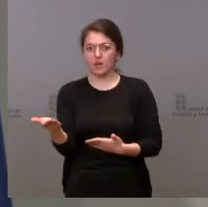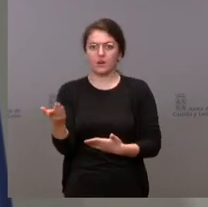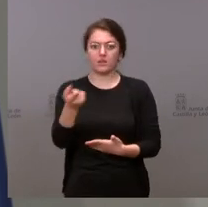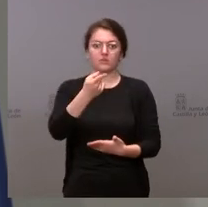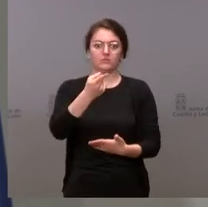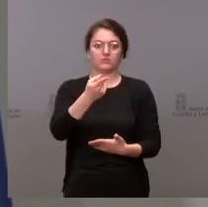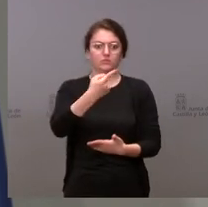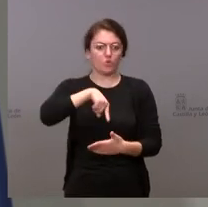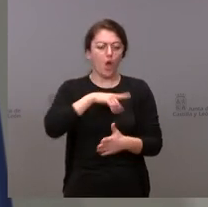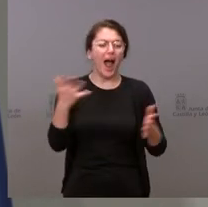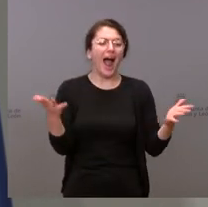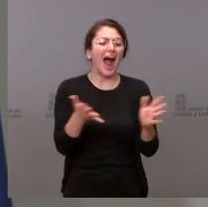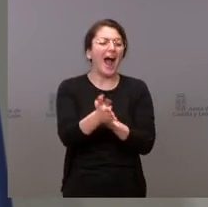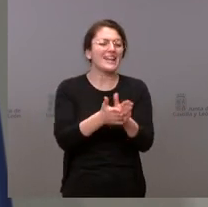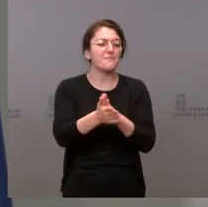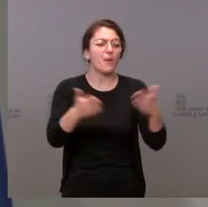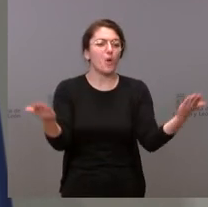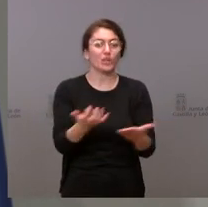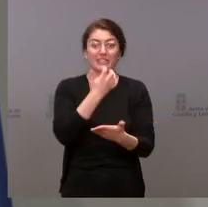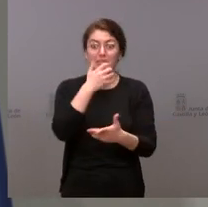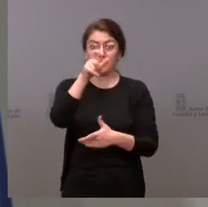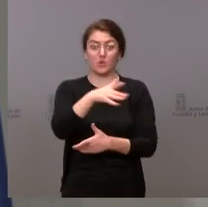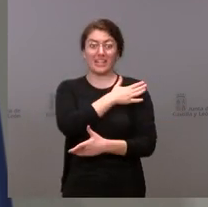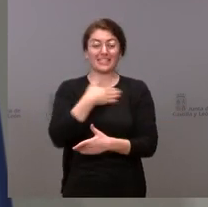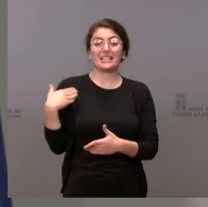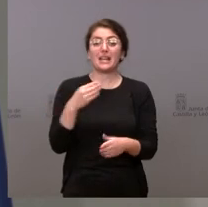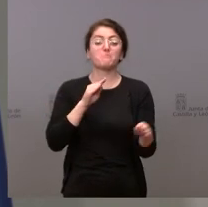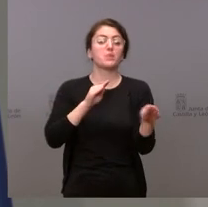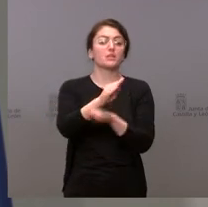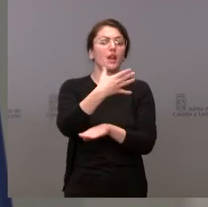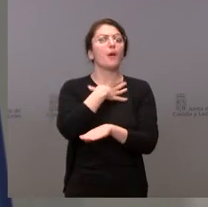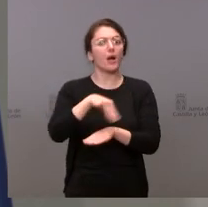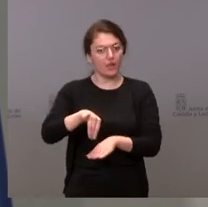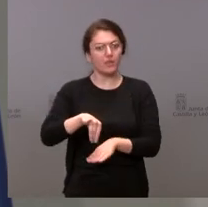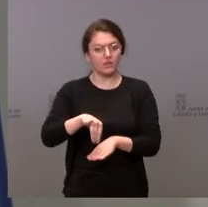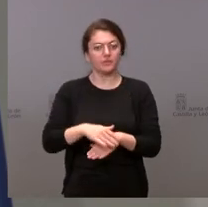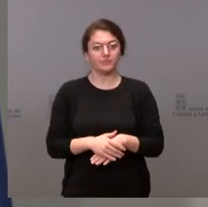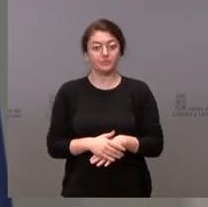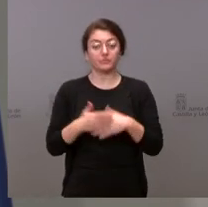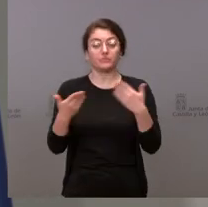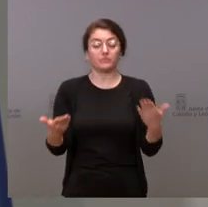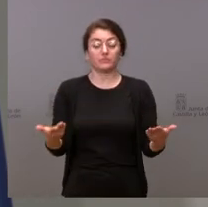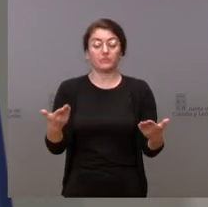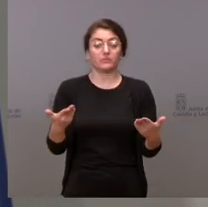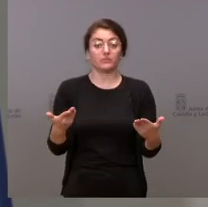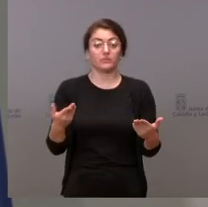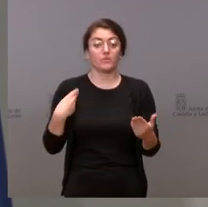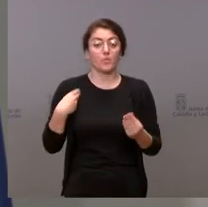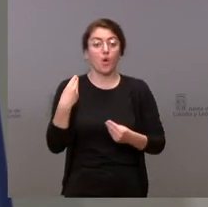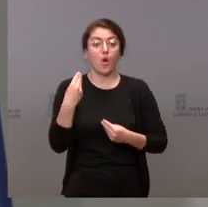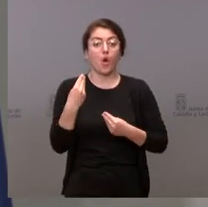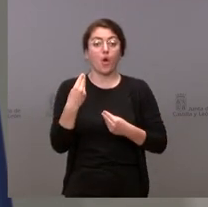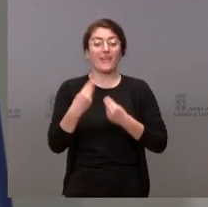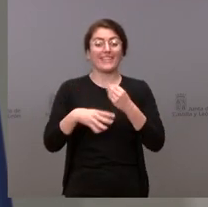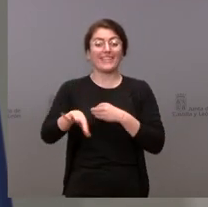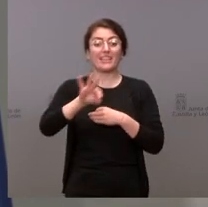pueda hacer especialmente también en este caso y por tanto en la medida en que han decidido que sea la autoridad